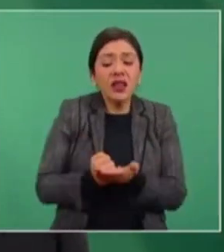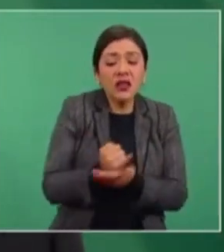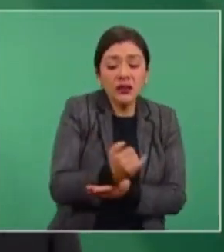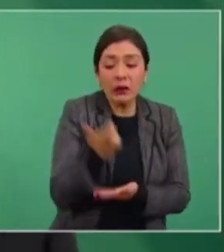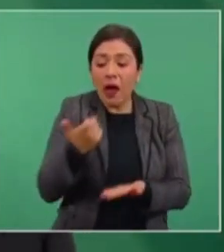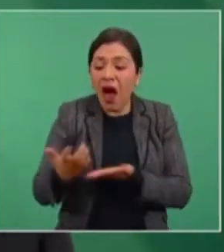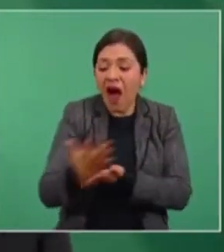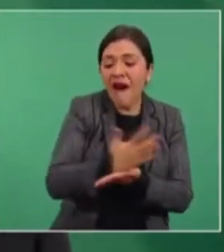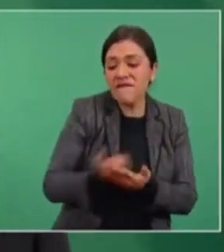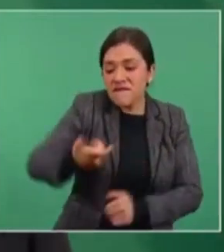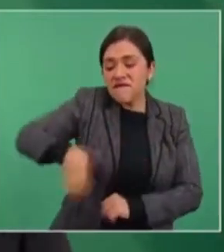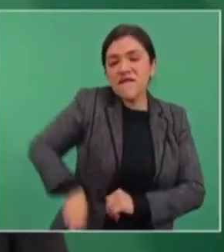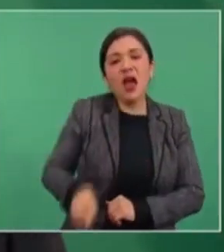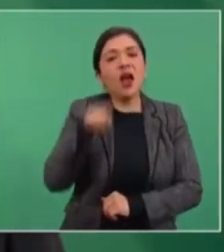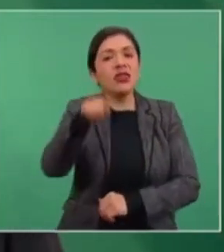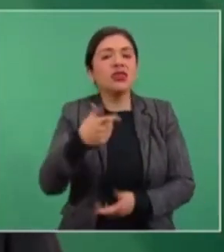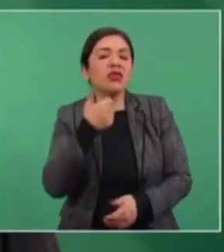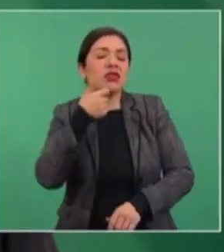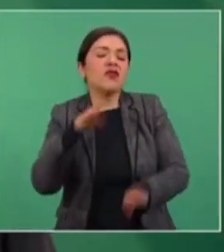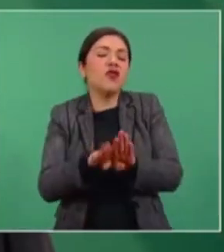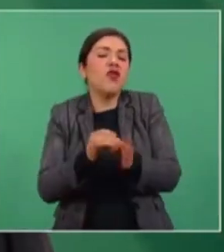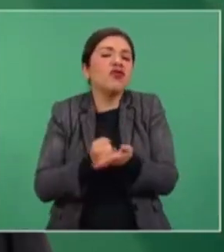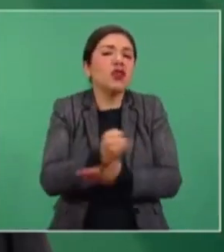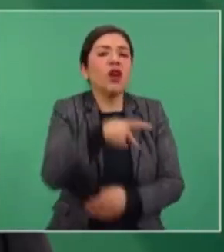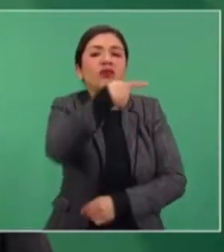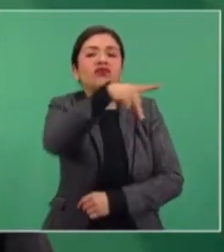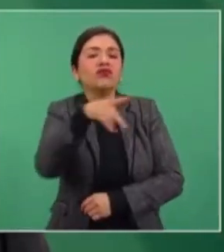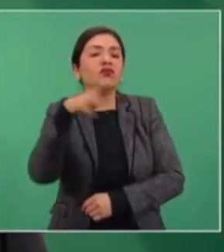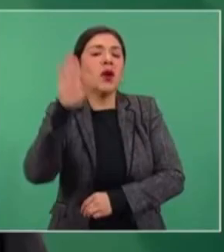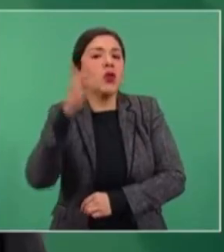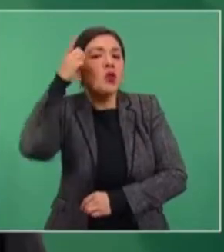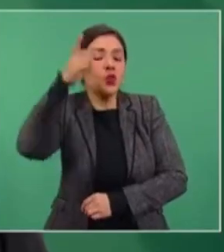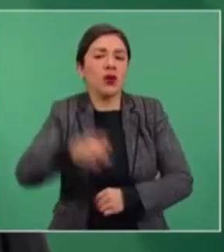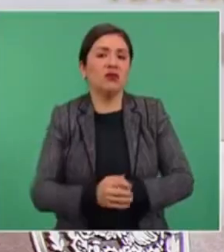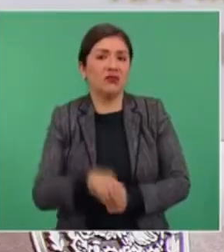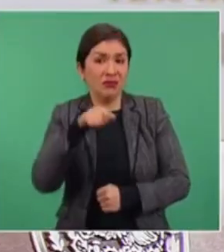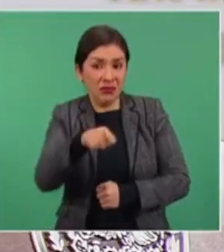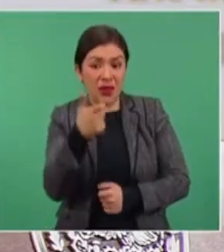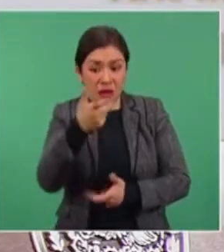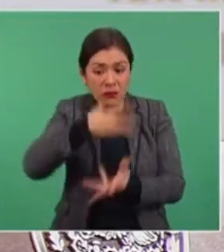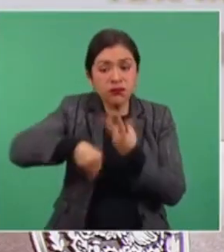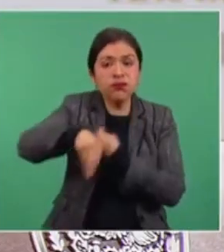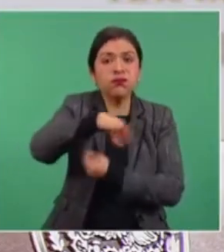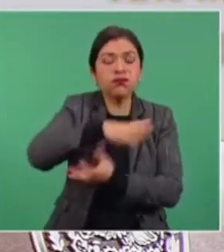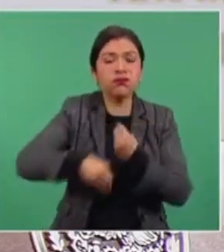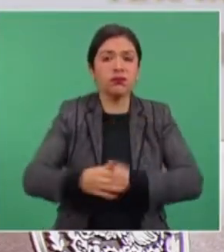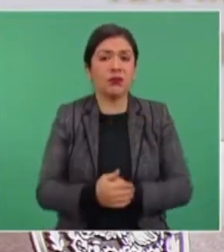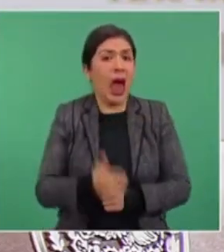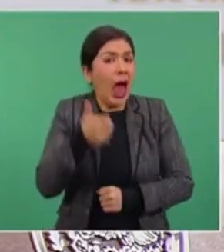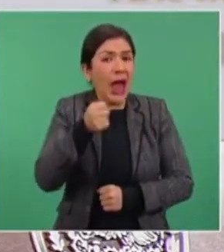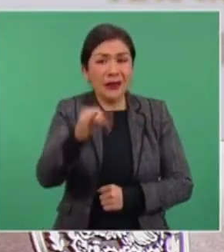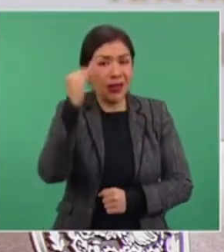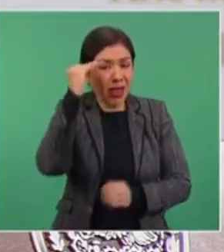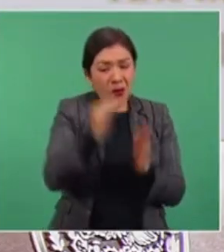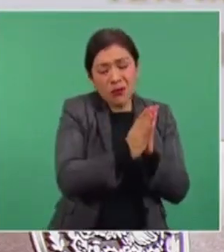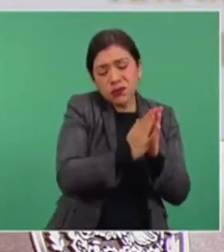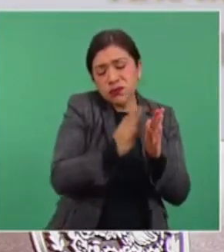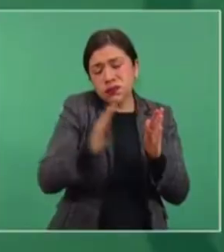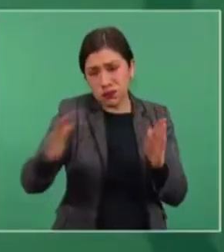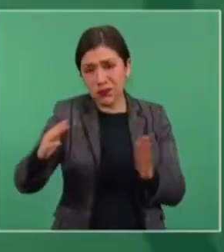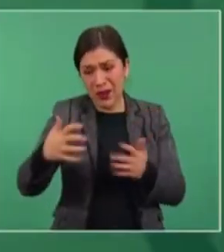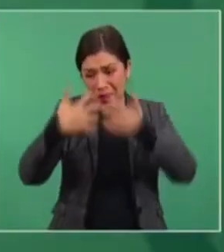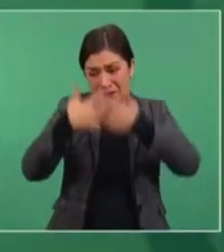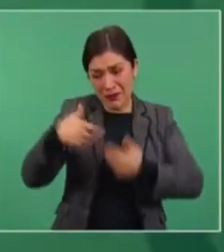utilidades que siempre se reinvirtieron. Y en todo el tiempo Pemex